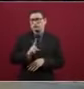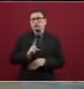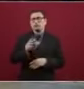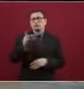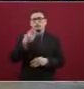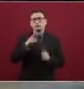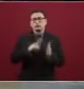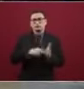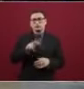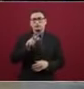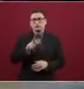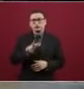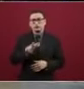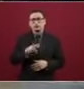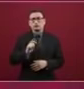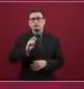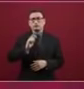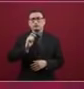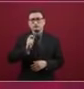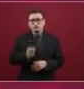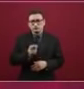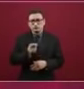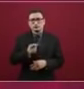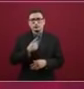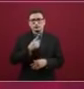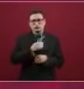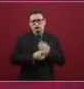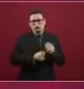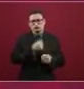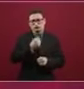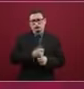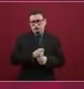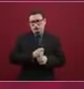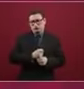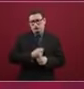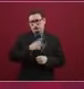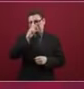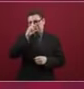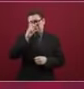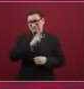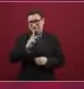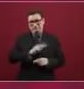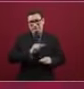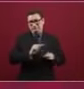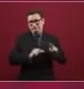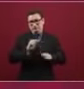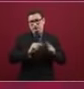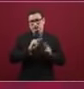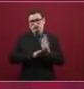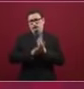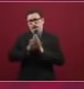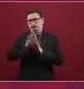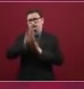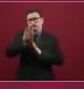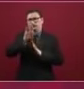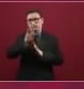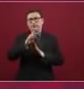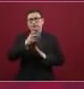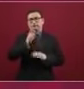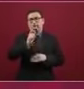2018 es todavía el año más violento. Y la tendencia